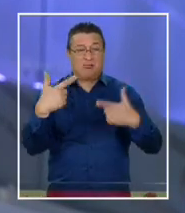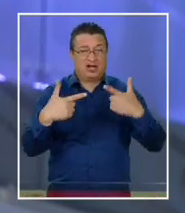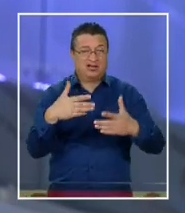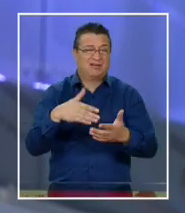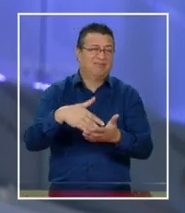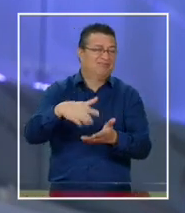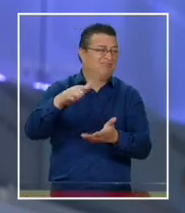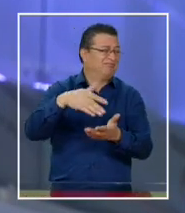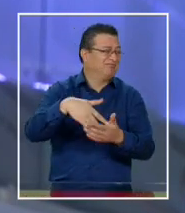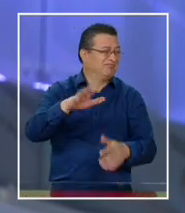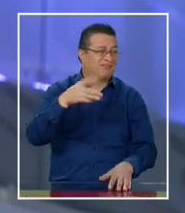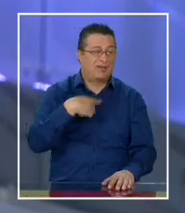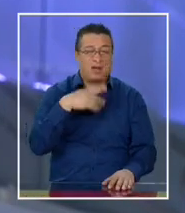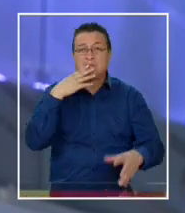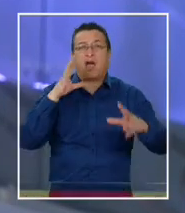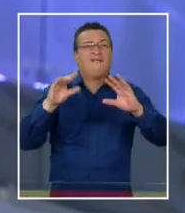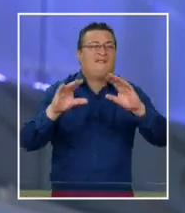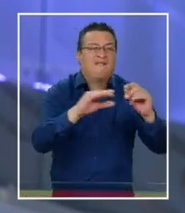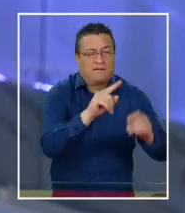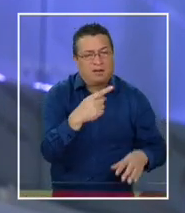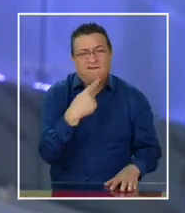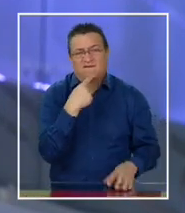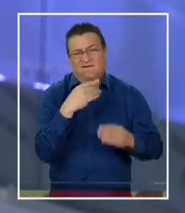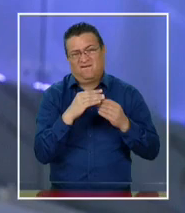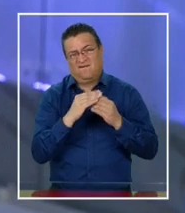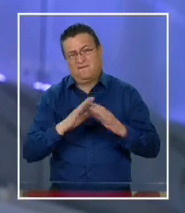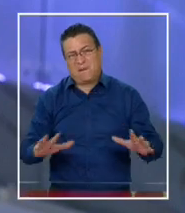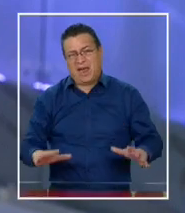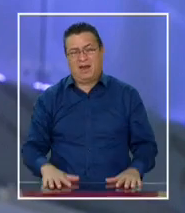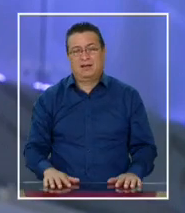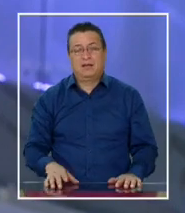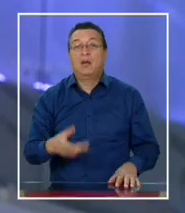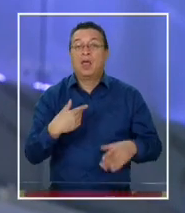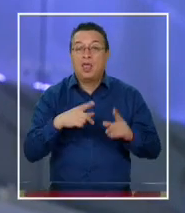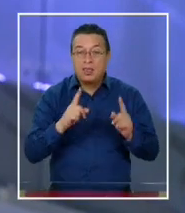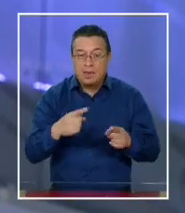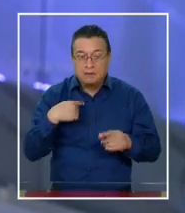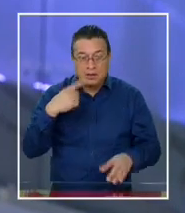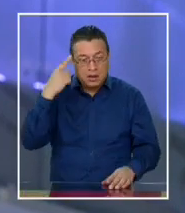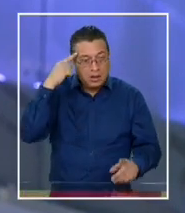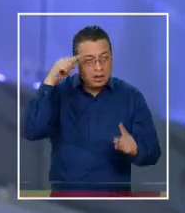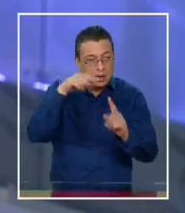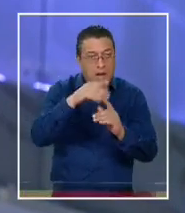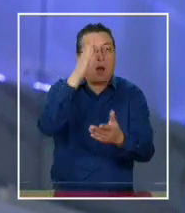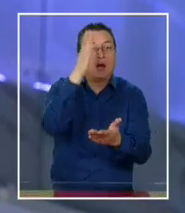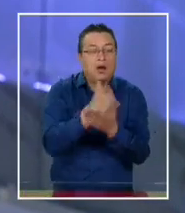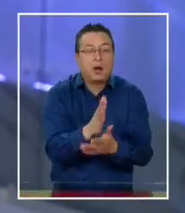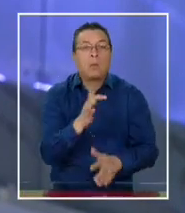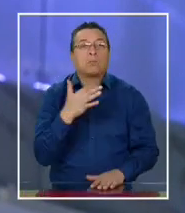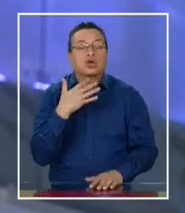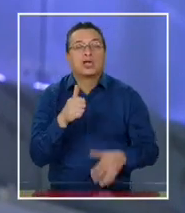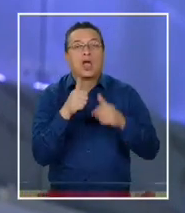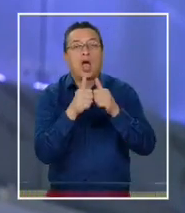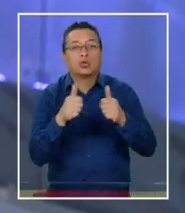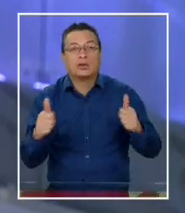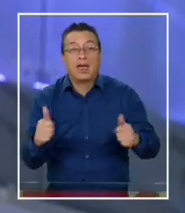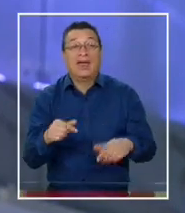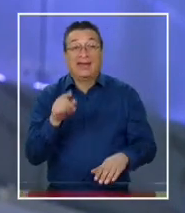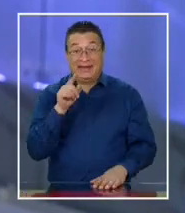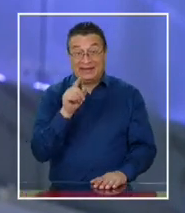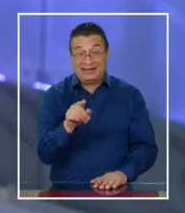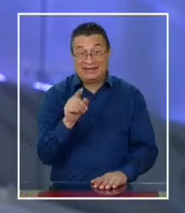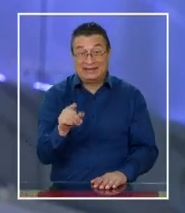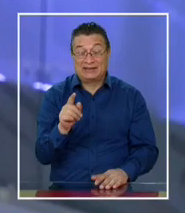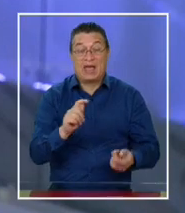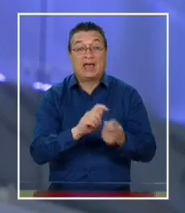transformar la política en un comidillo no ayuda lo que ayuda es entender la lógica de las decisiones de la autoridad y Esta esta